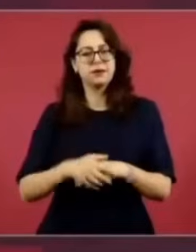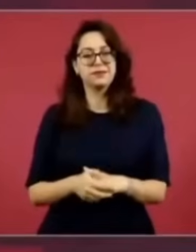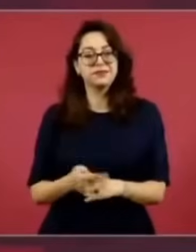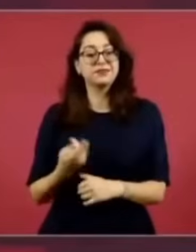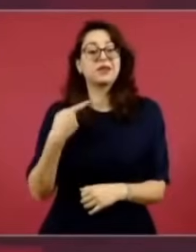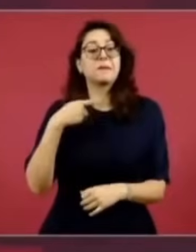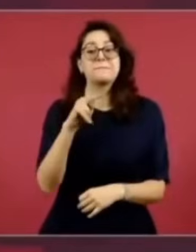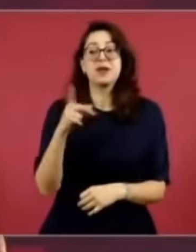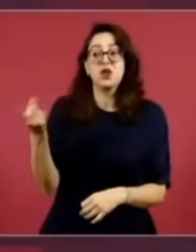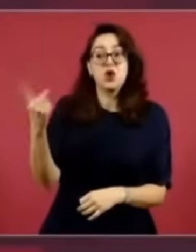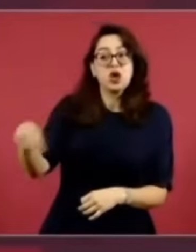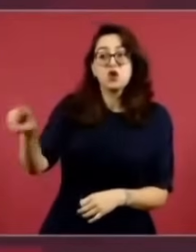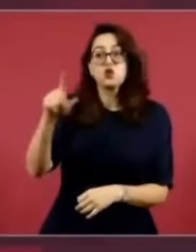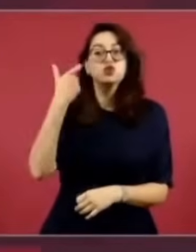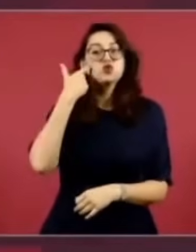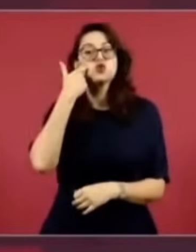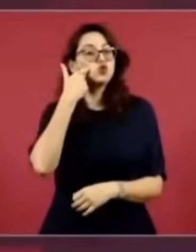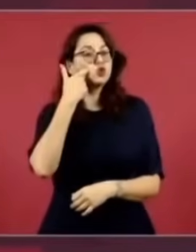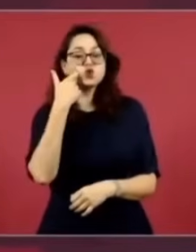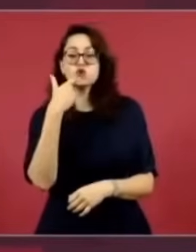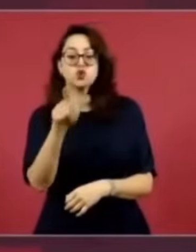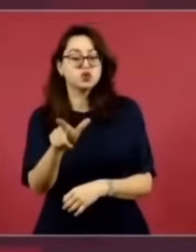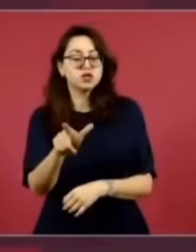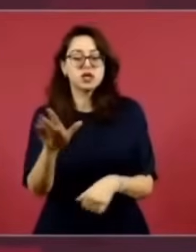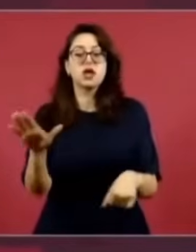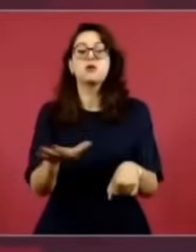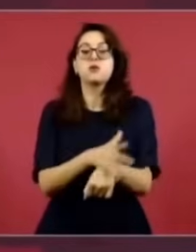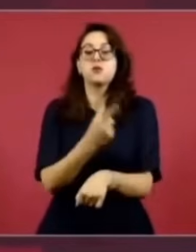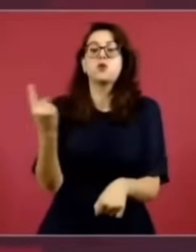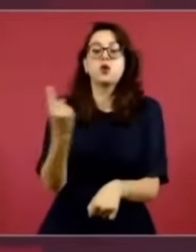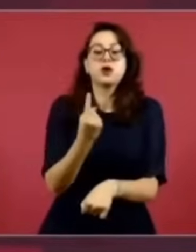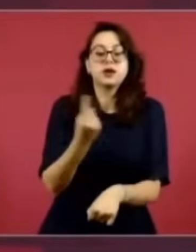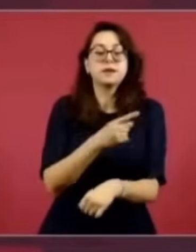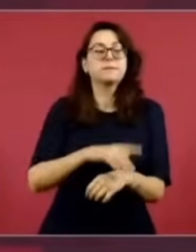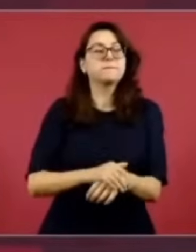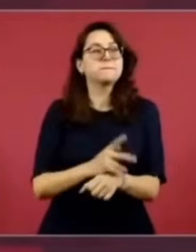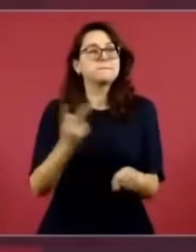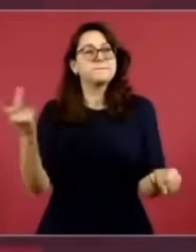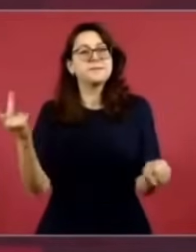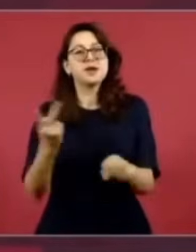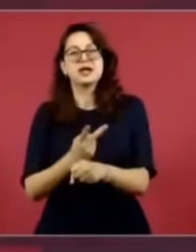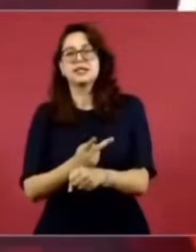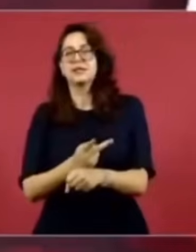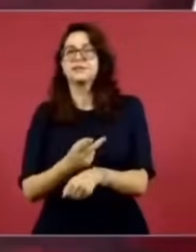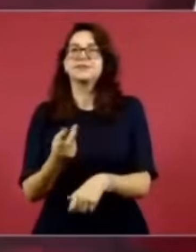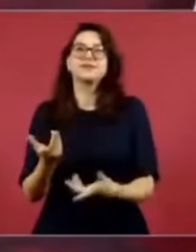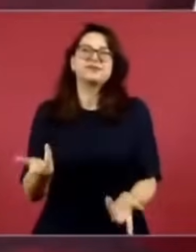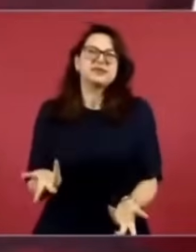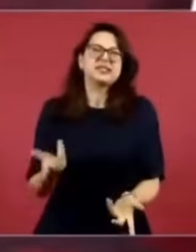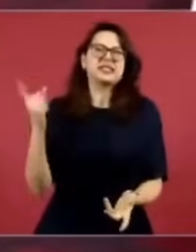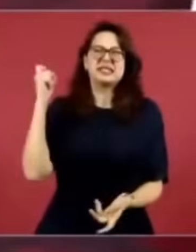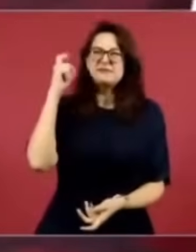a ciertos sectores de nuestra sociedad es entender